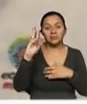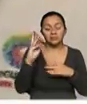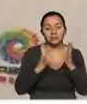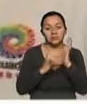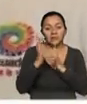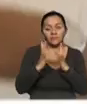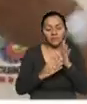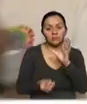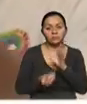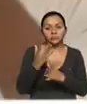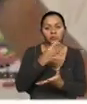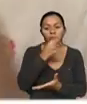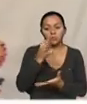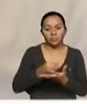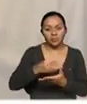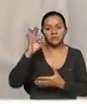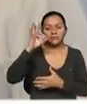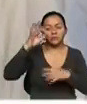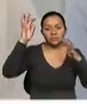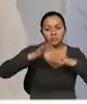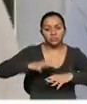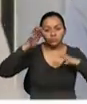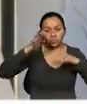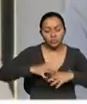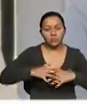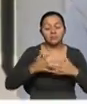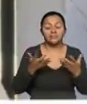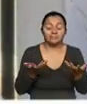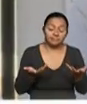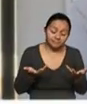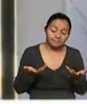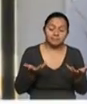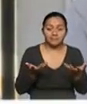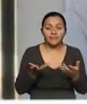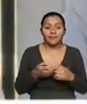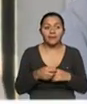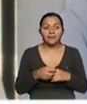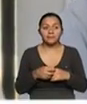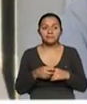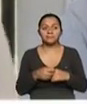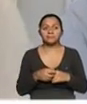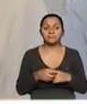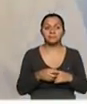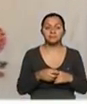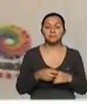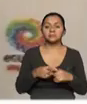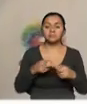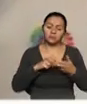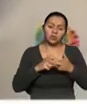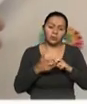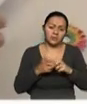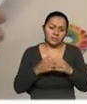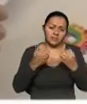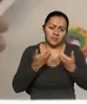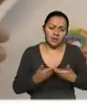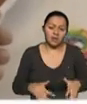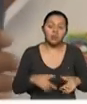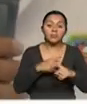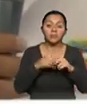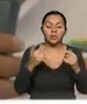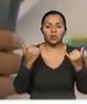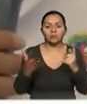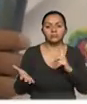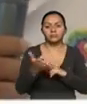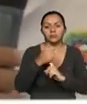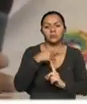activación del Cotopaxi, fenómeno del Niño, que felizmente fue un invierno, pero bastante fuerte. Por supuesto que hay problemas, pero lo hemos superado